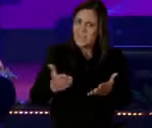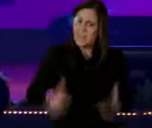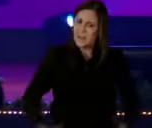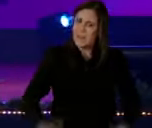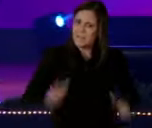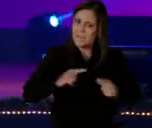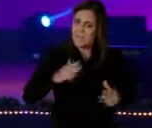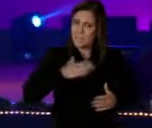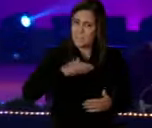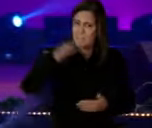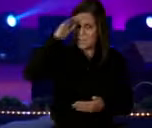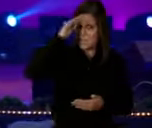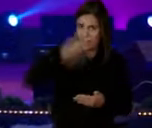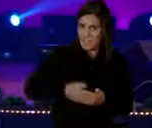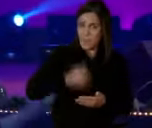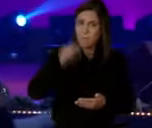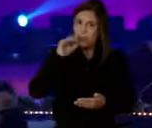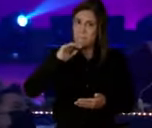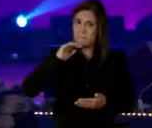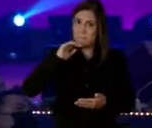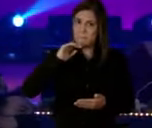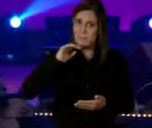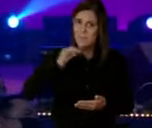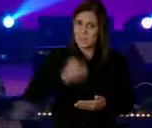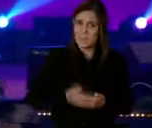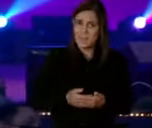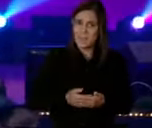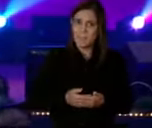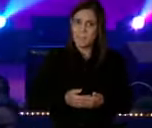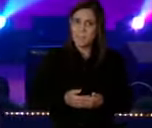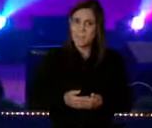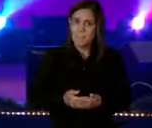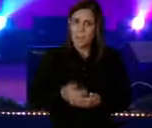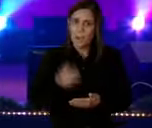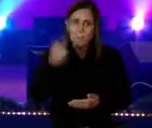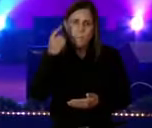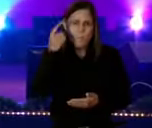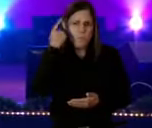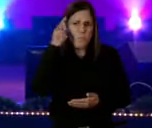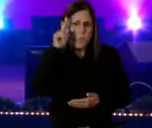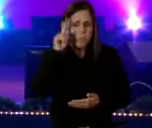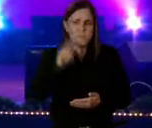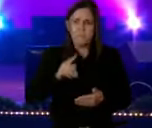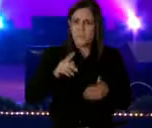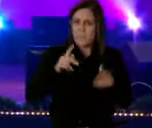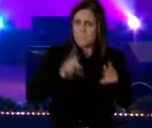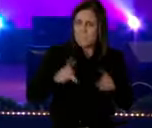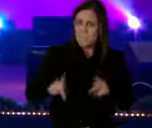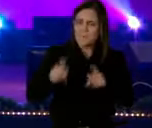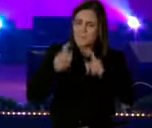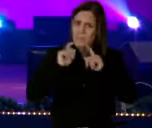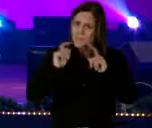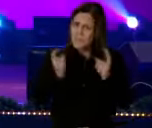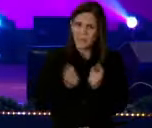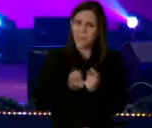Pero ese es Dios. Por eso nosotros hoy le amamos a Él, porque Él nos amó